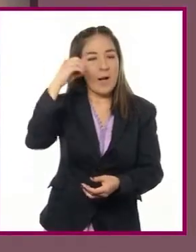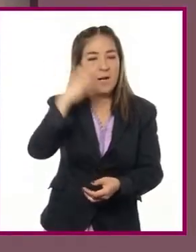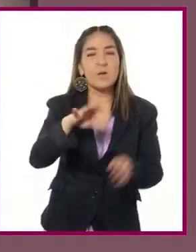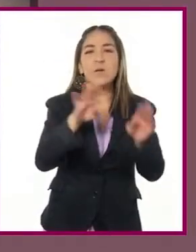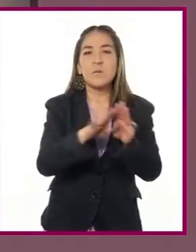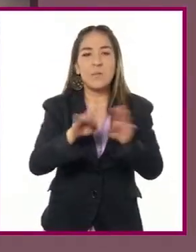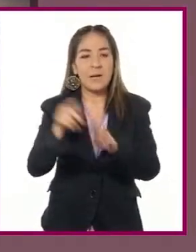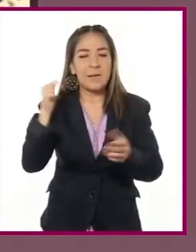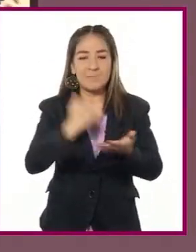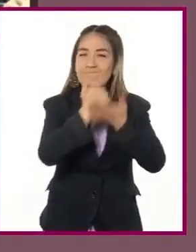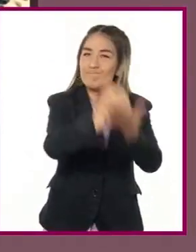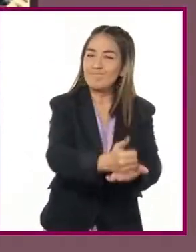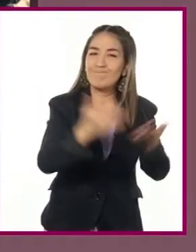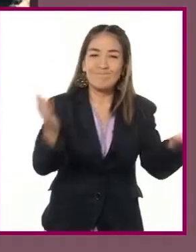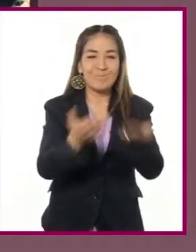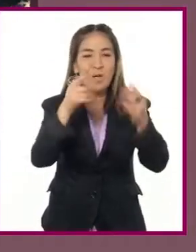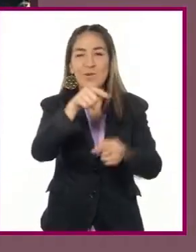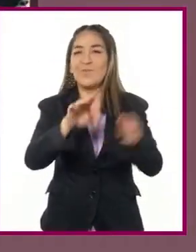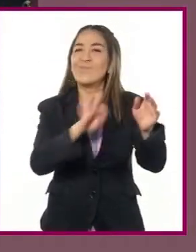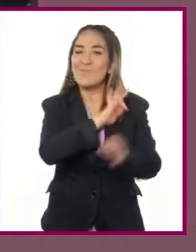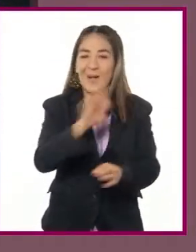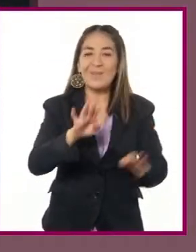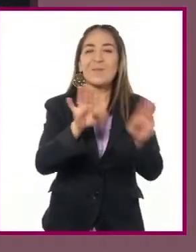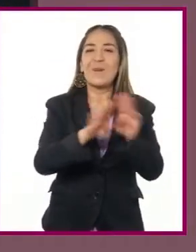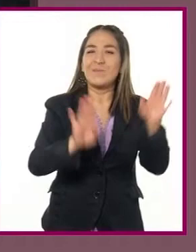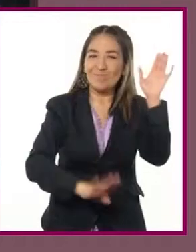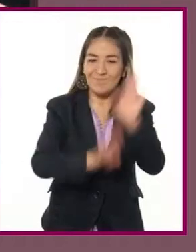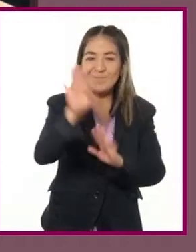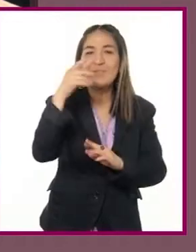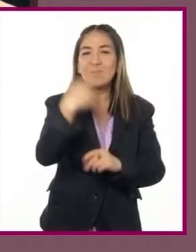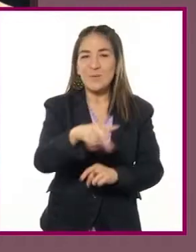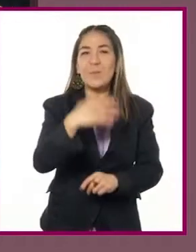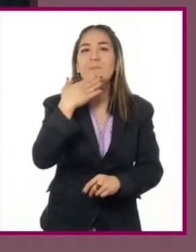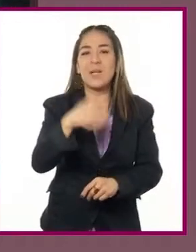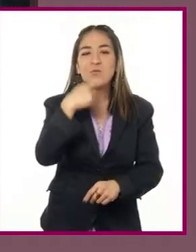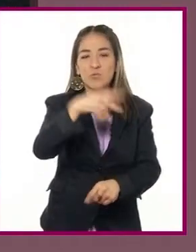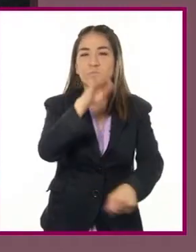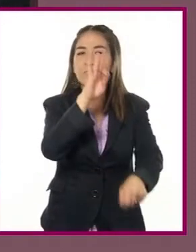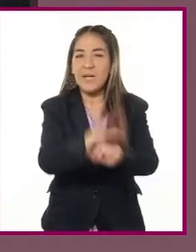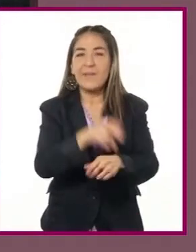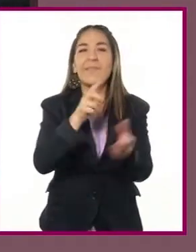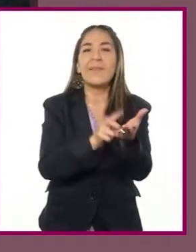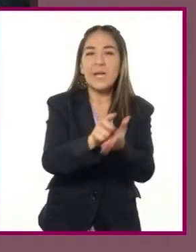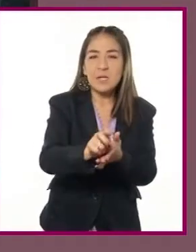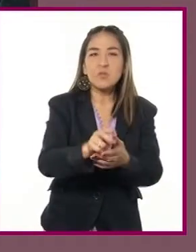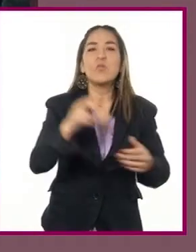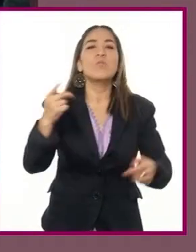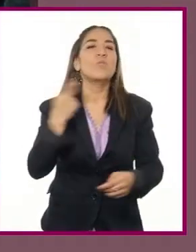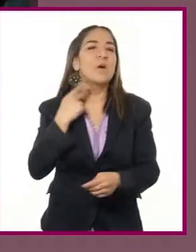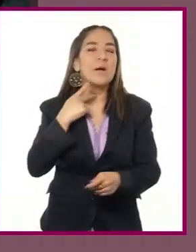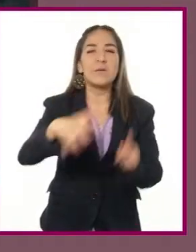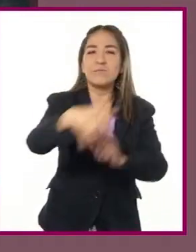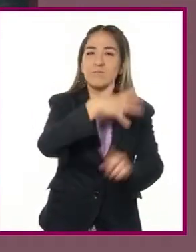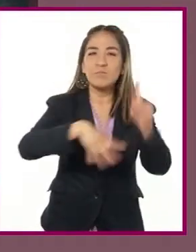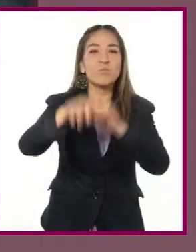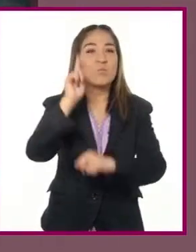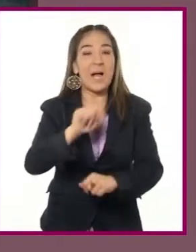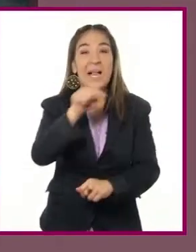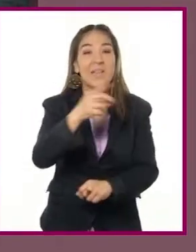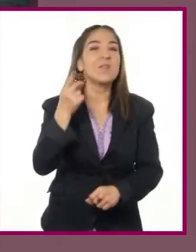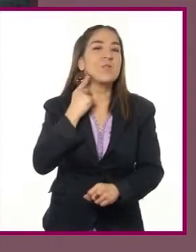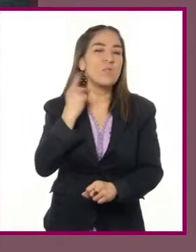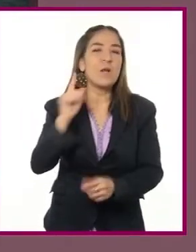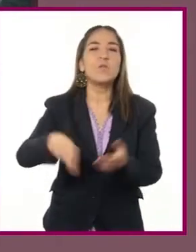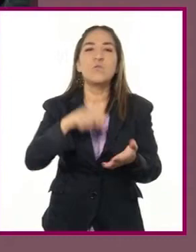su triunfo por ser mujer. Es reconocida como promotora y defensora de los derechos políticos de las mujeres. Fue diputada federal